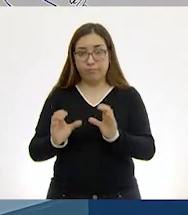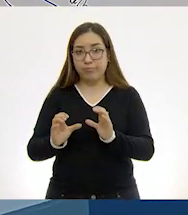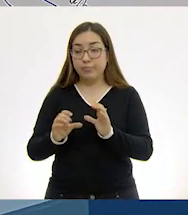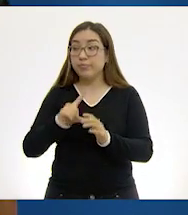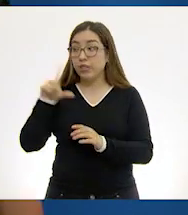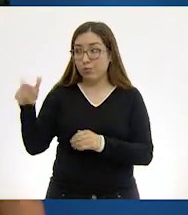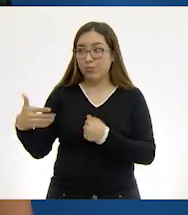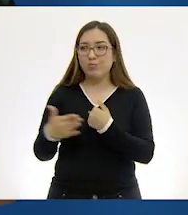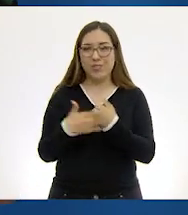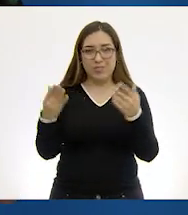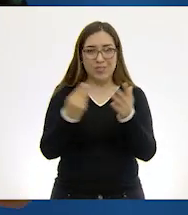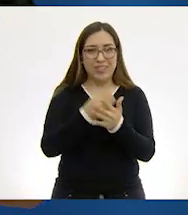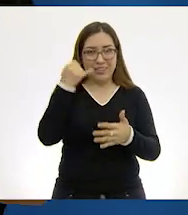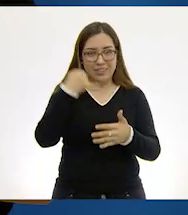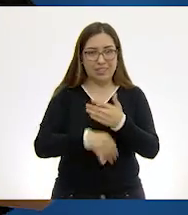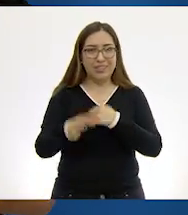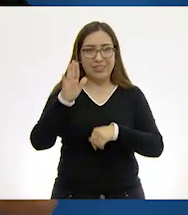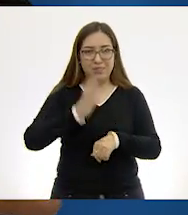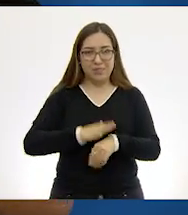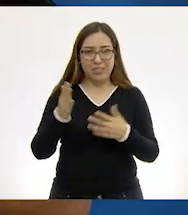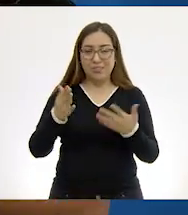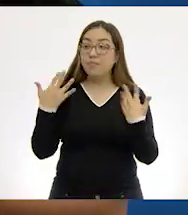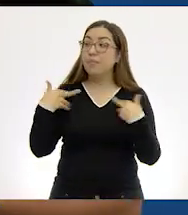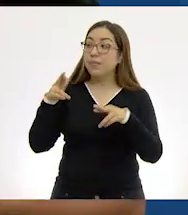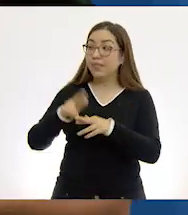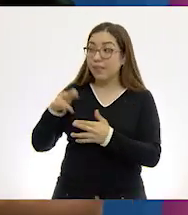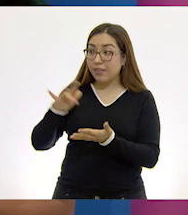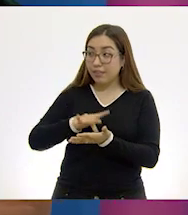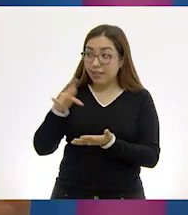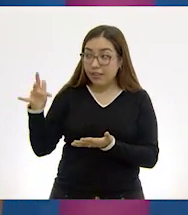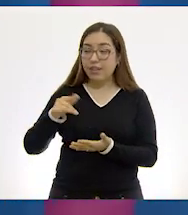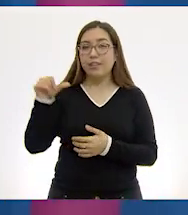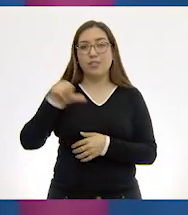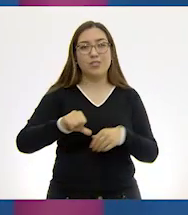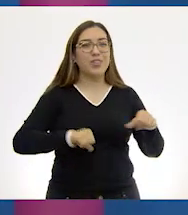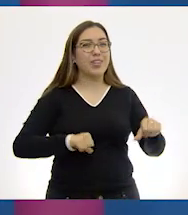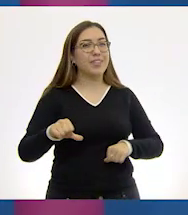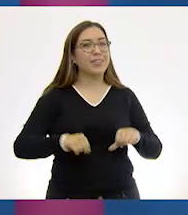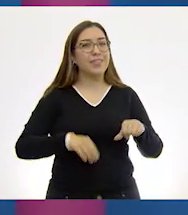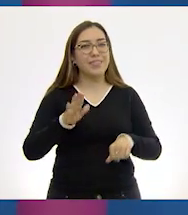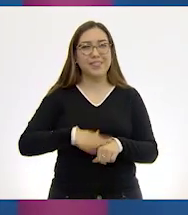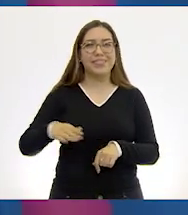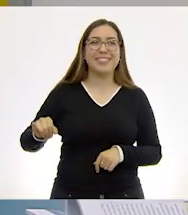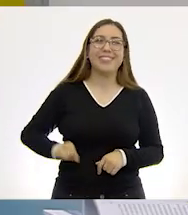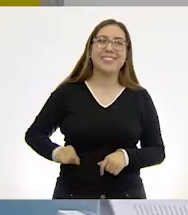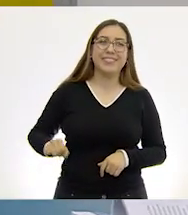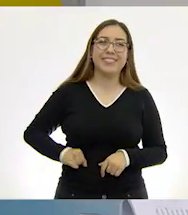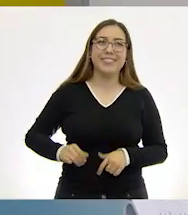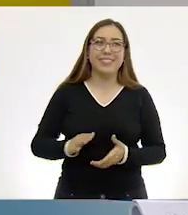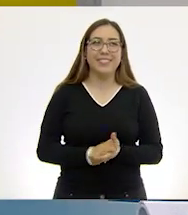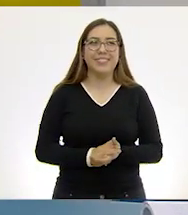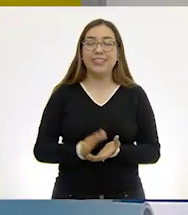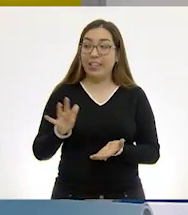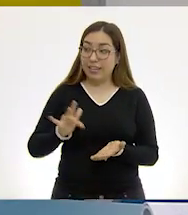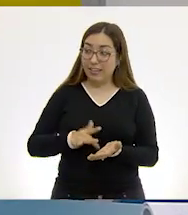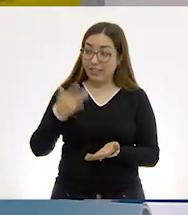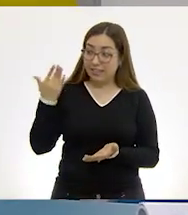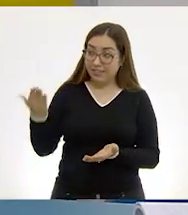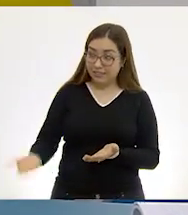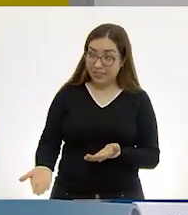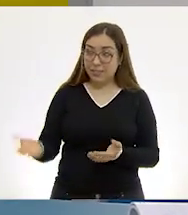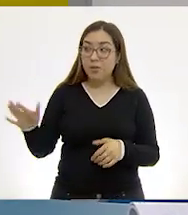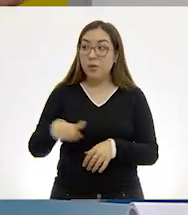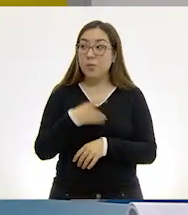clase. Pues maestra Gaby, como siempre, muchas gracias por esta actividad tan interesante. Gracias a ti